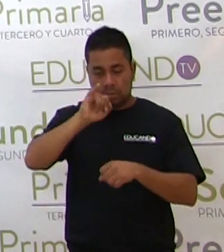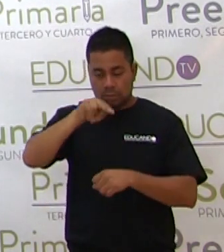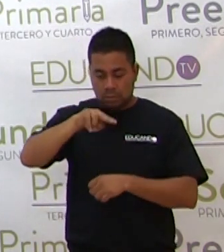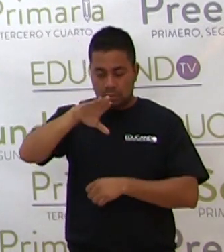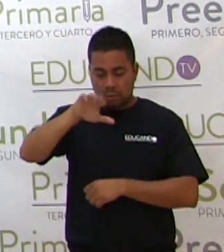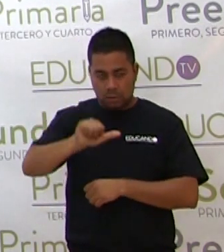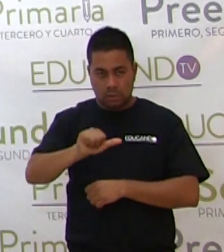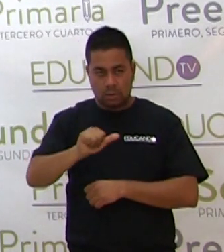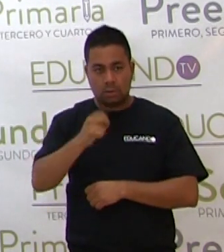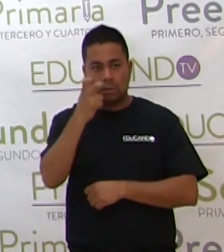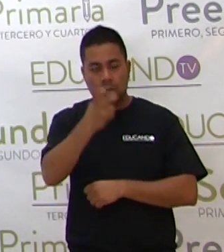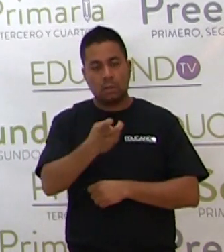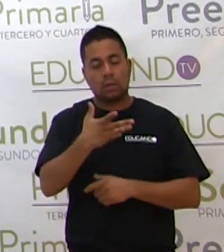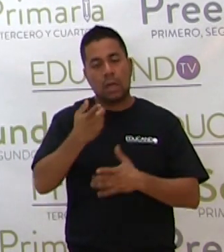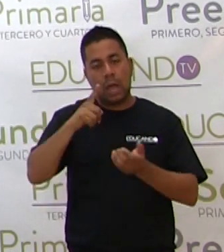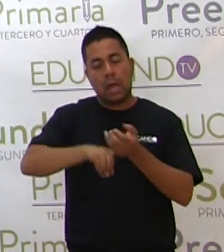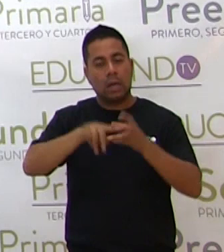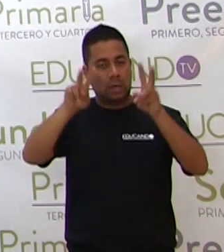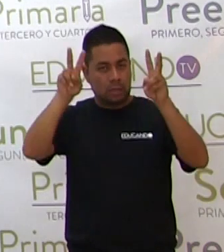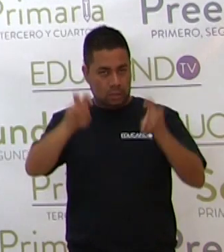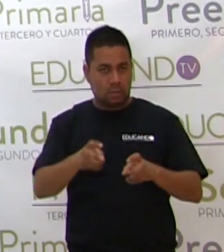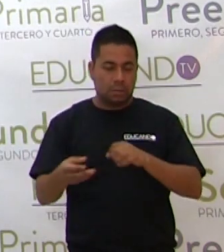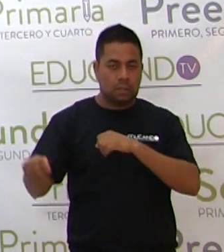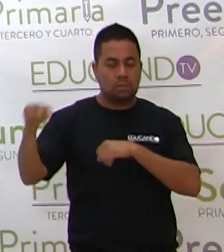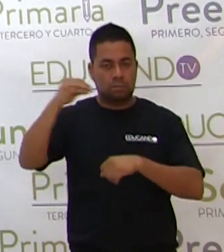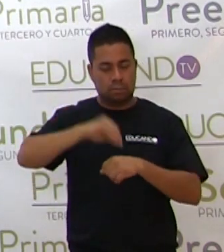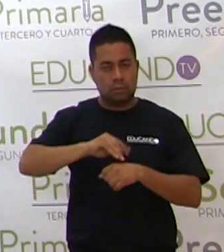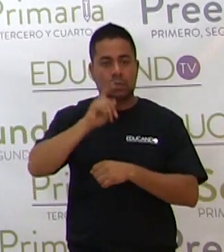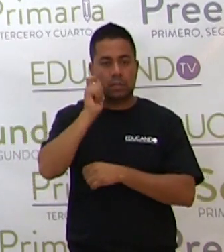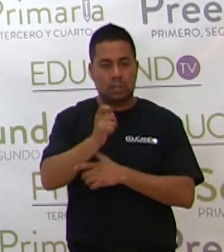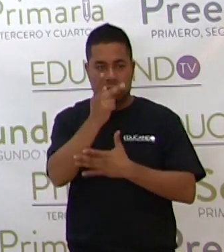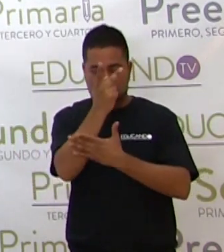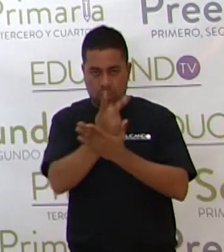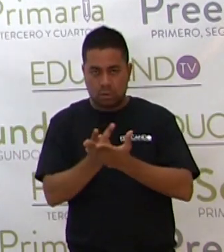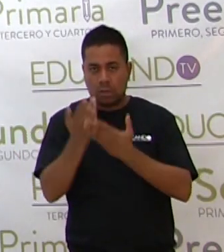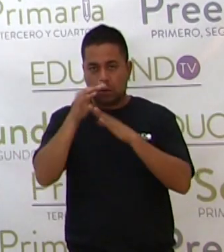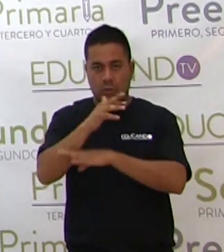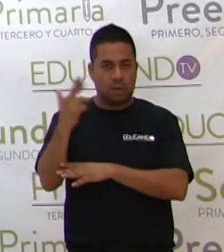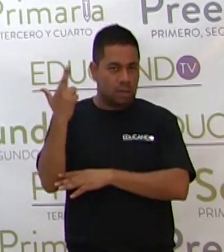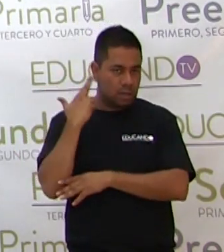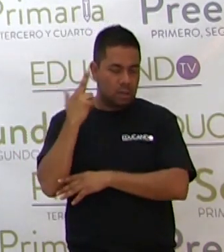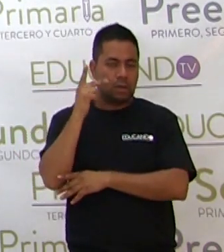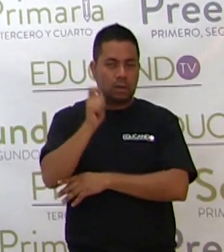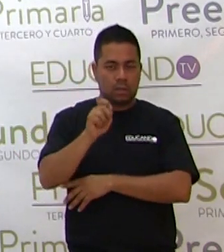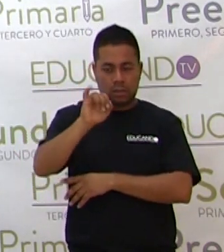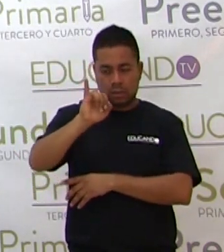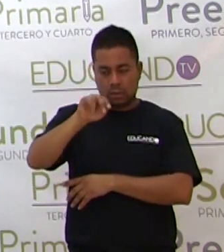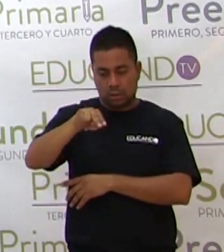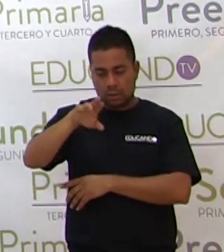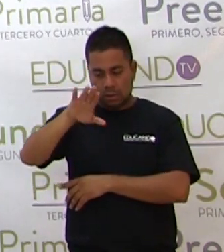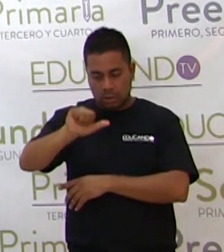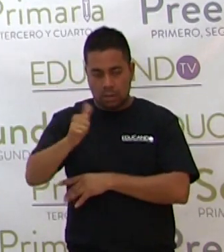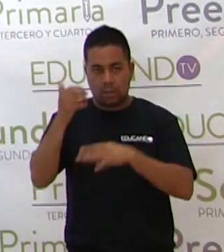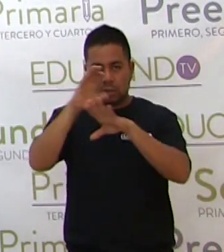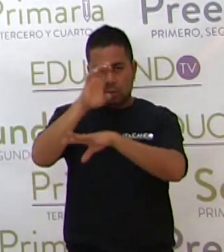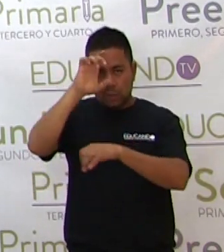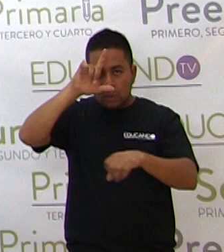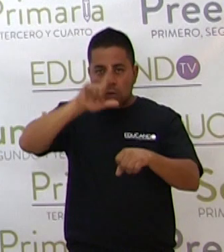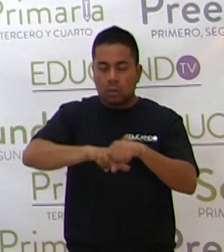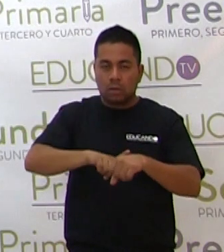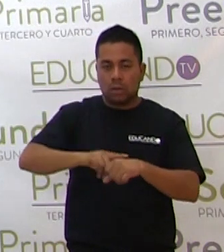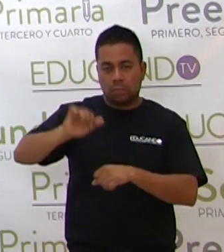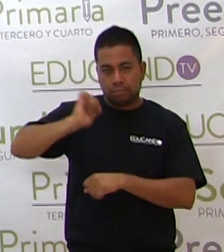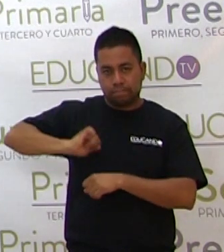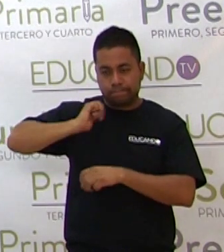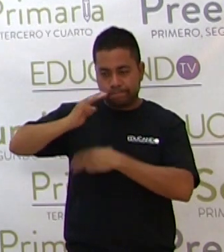de eso se va a tratar entonces nuestro programa radiofónico de las culturas